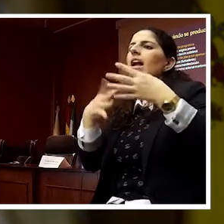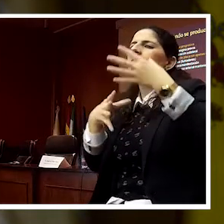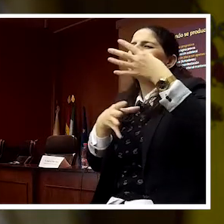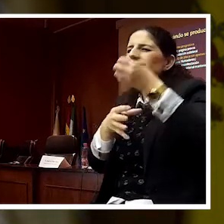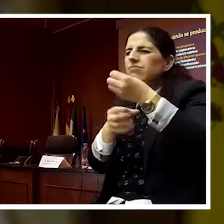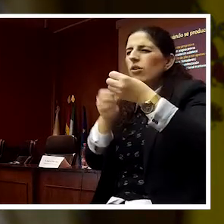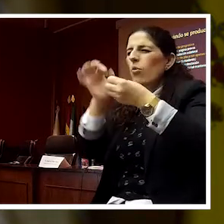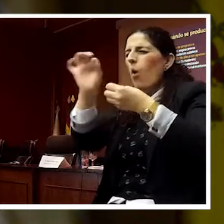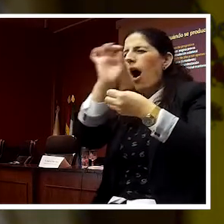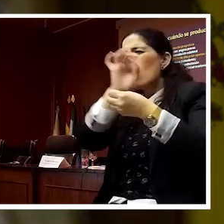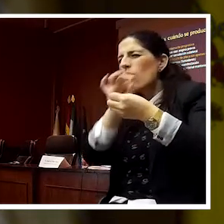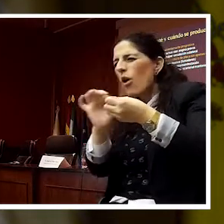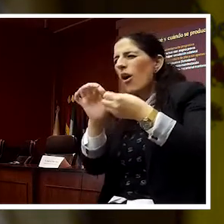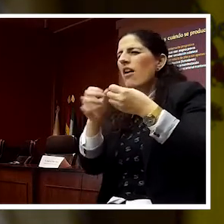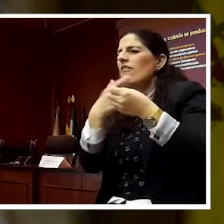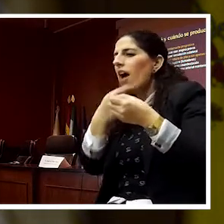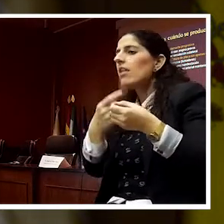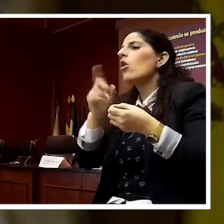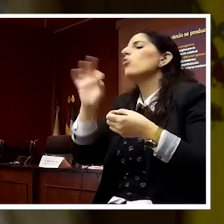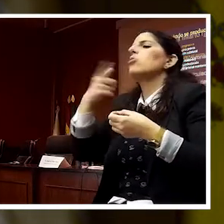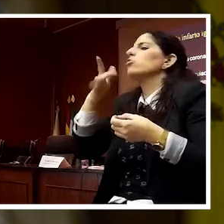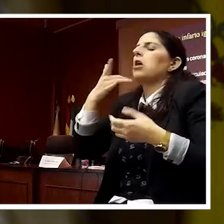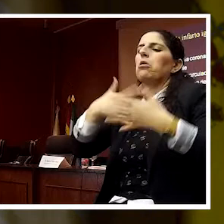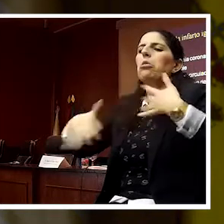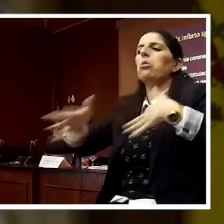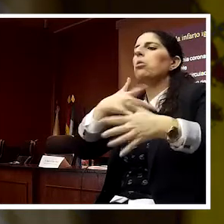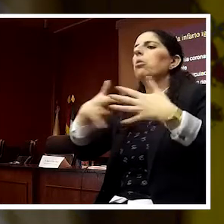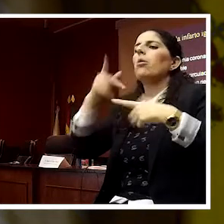que acaba por ocluir la arteria.